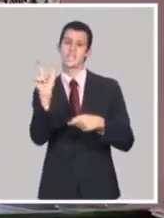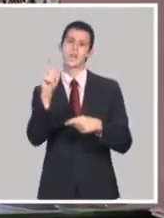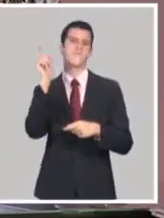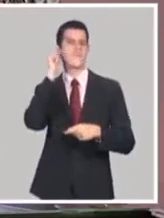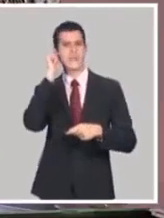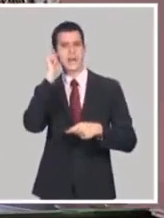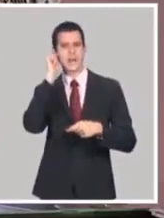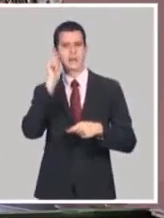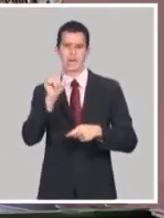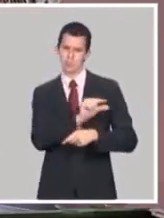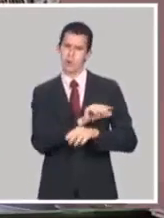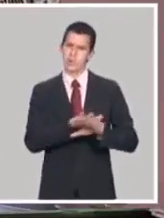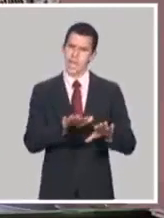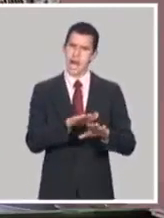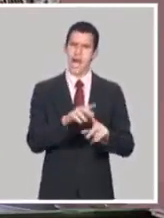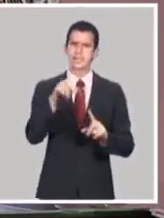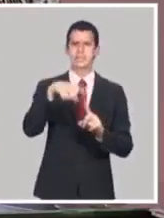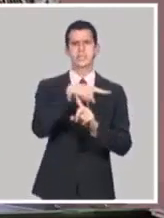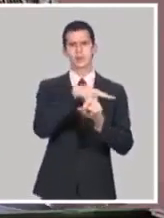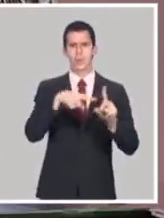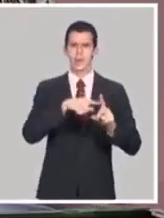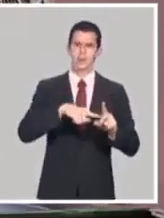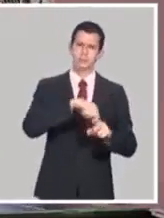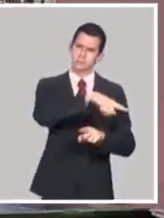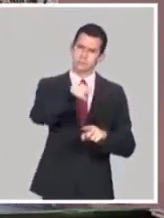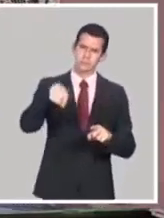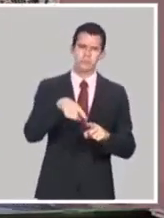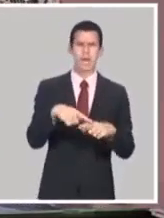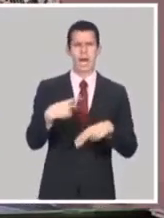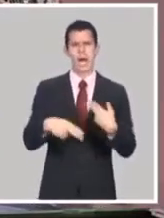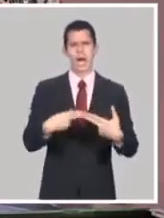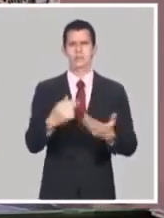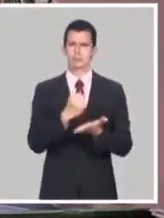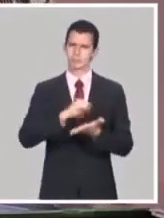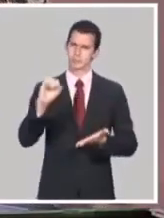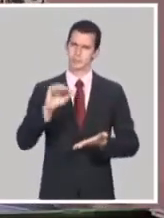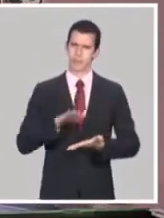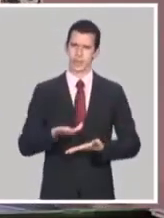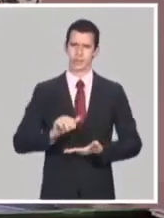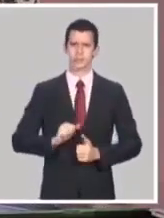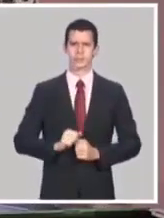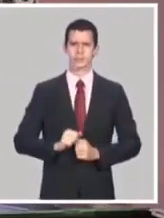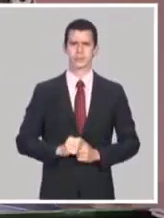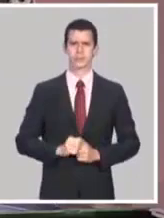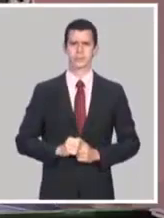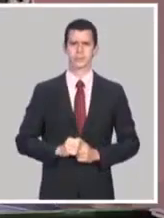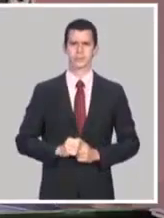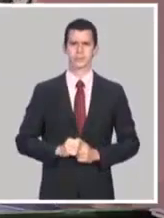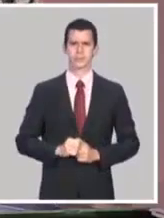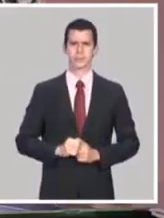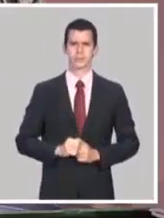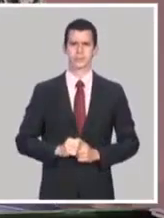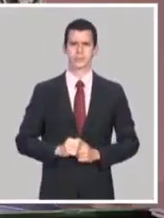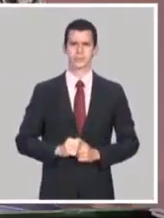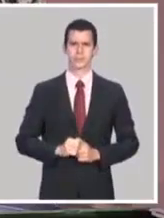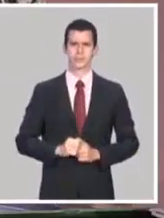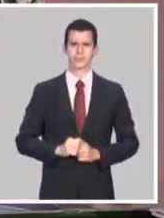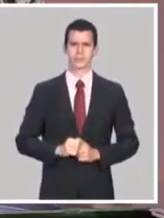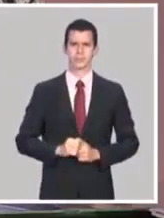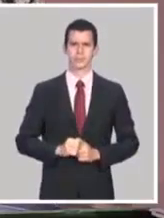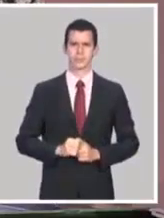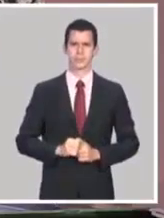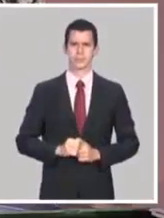graduación de los estudiantes de la enseñanza técnica y profesional y aquí queremos destacar que también se mantiene se va